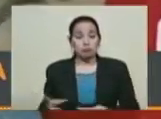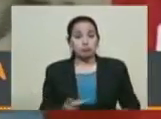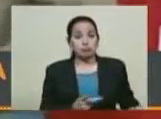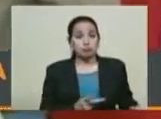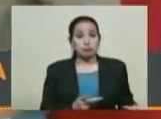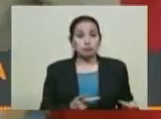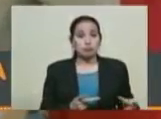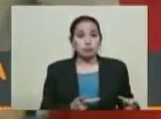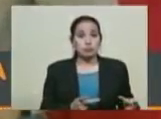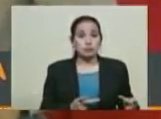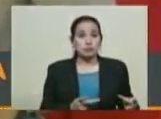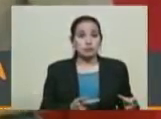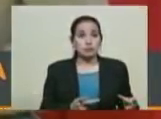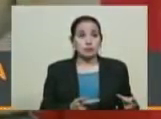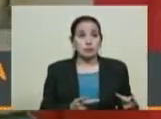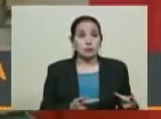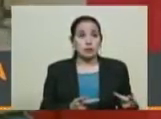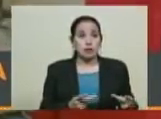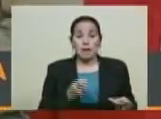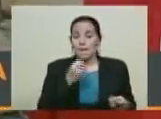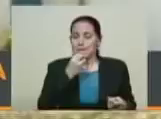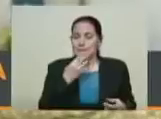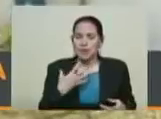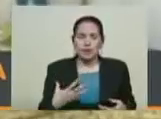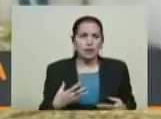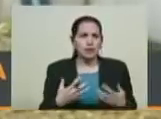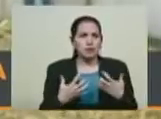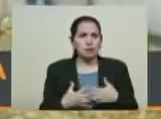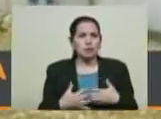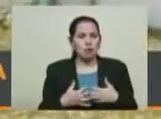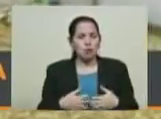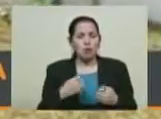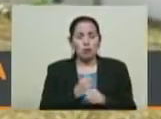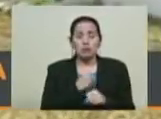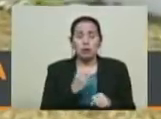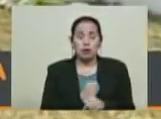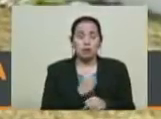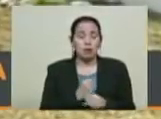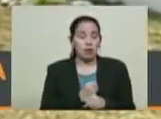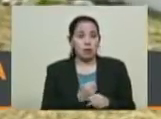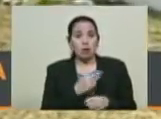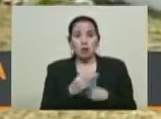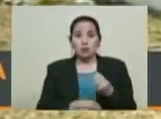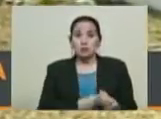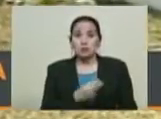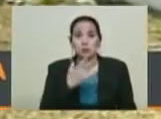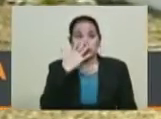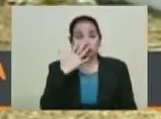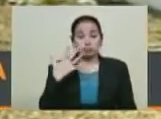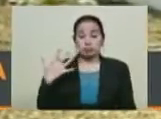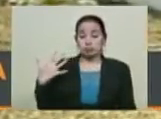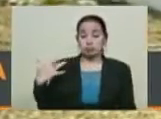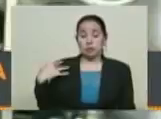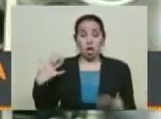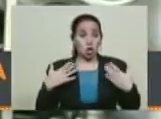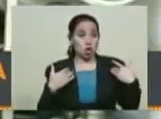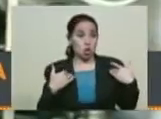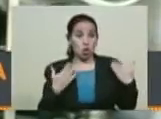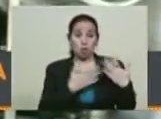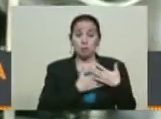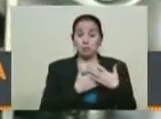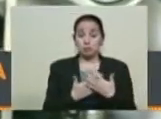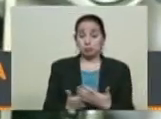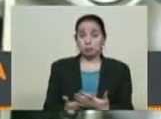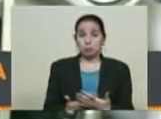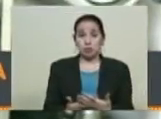esta obra, esta bella obra, lo recibo con mucho orgullo. Ya de mi parte, parte de